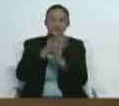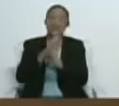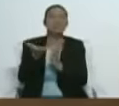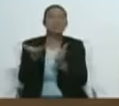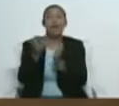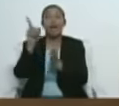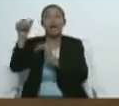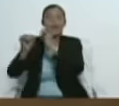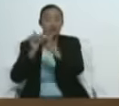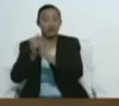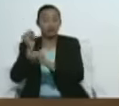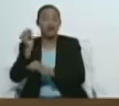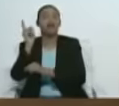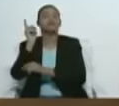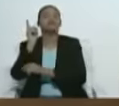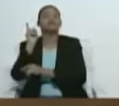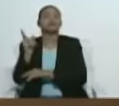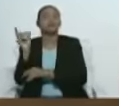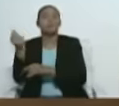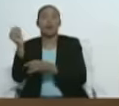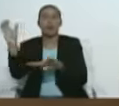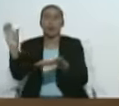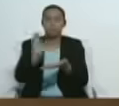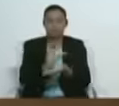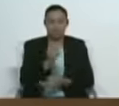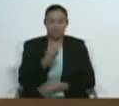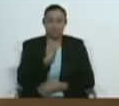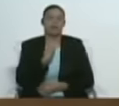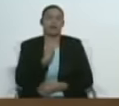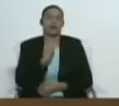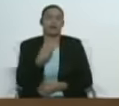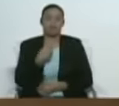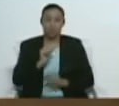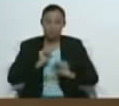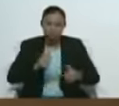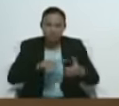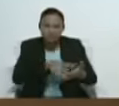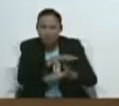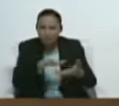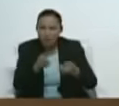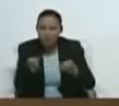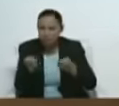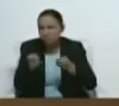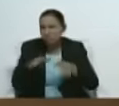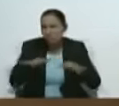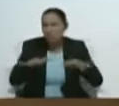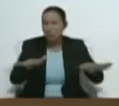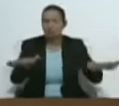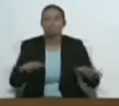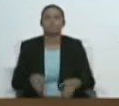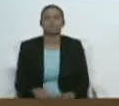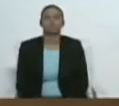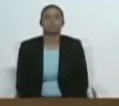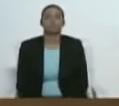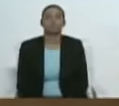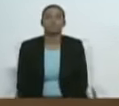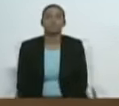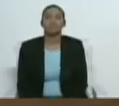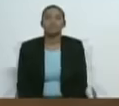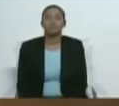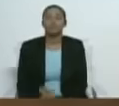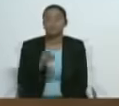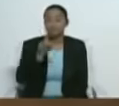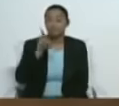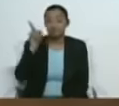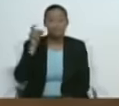financiamiento y un poco casi paralelo a esta acción fue el caso monac donde otro